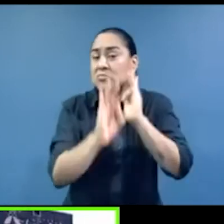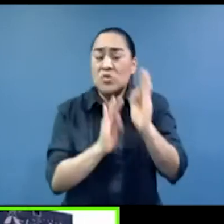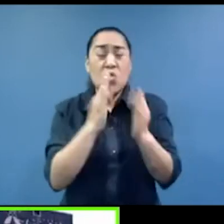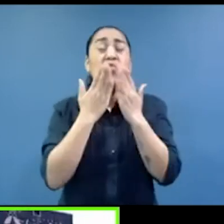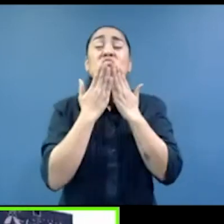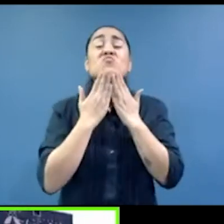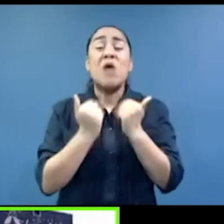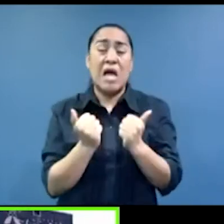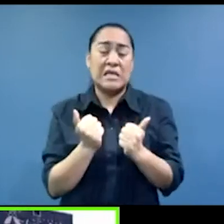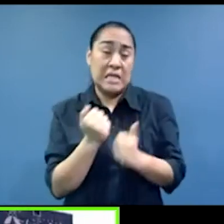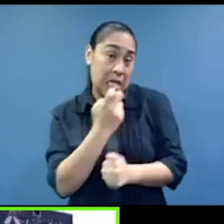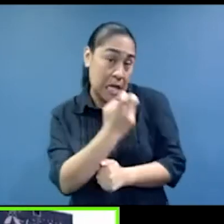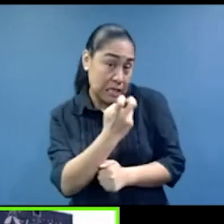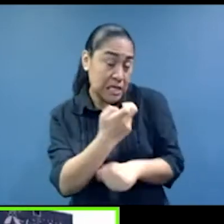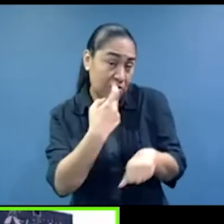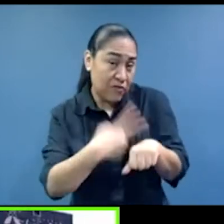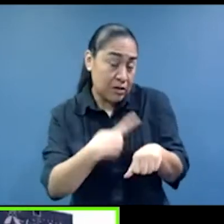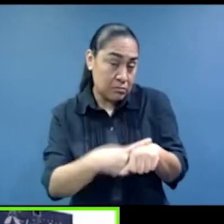porque esto pues